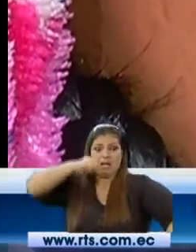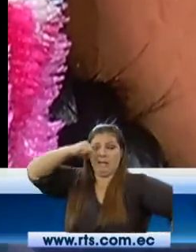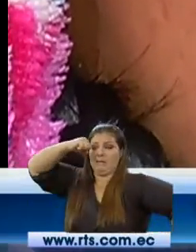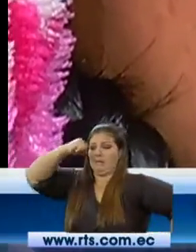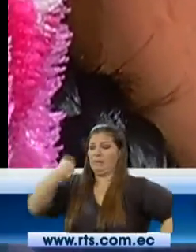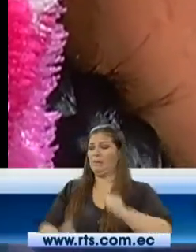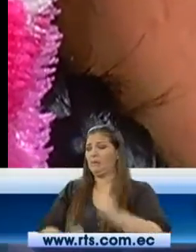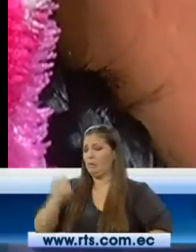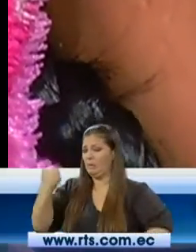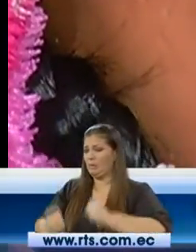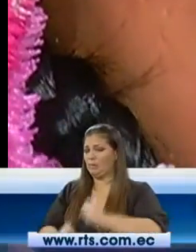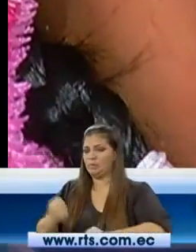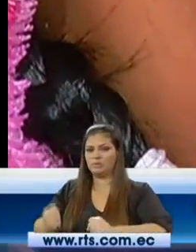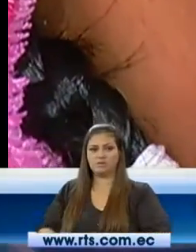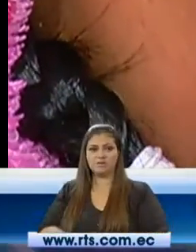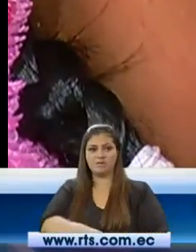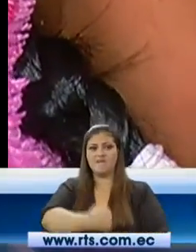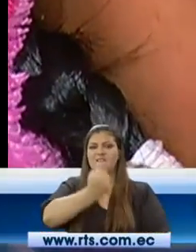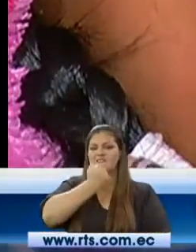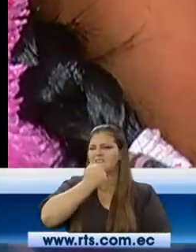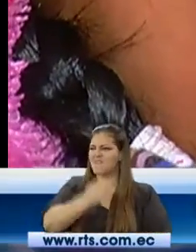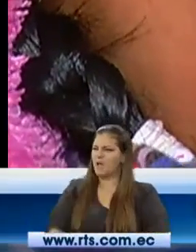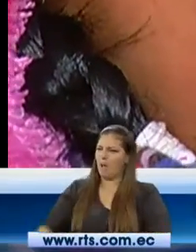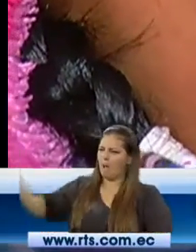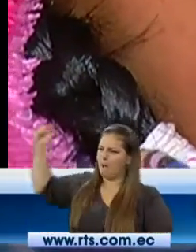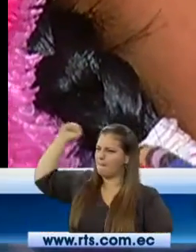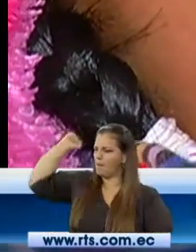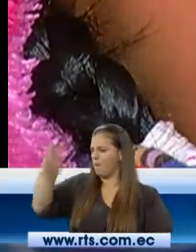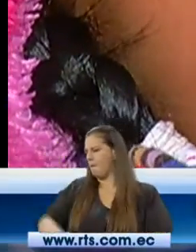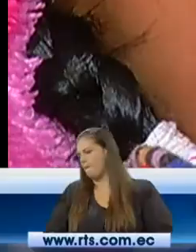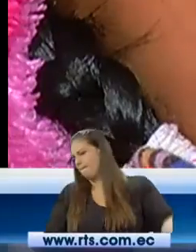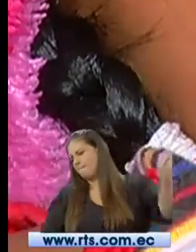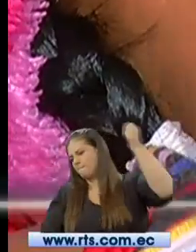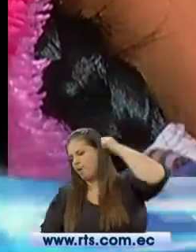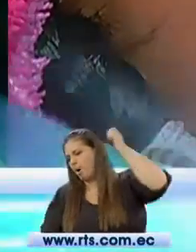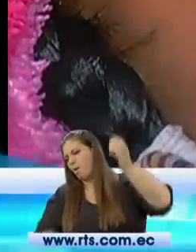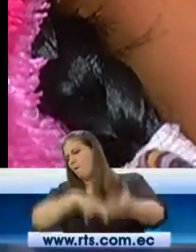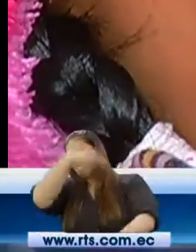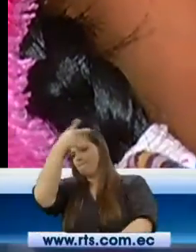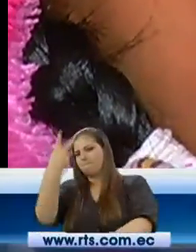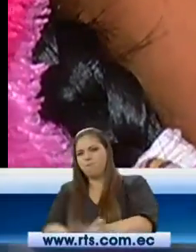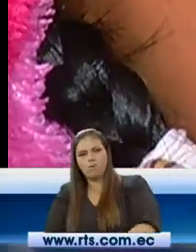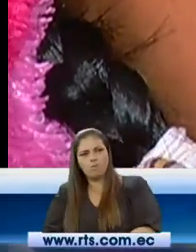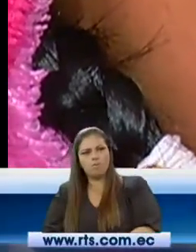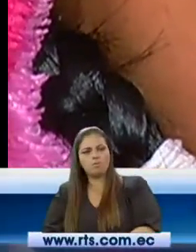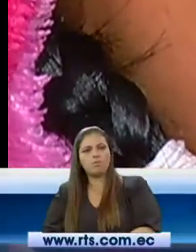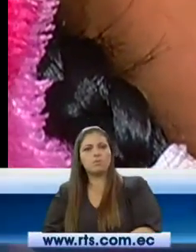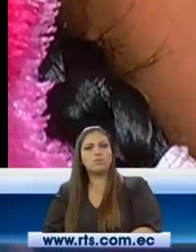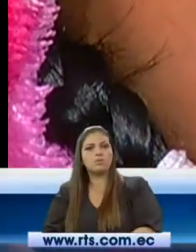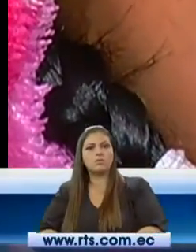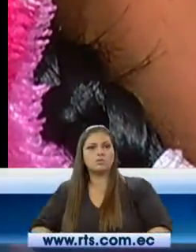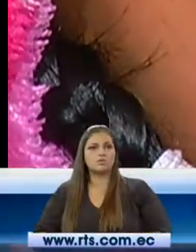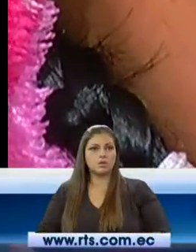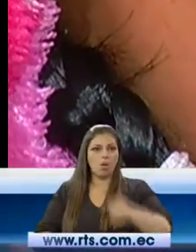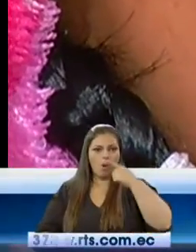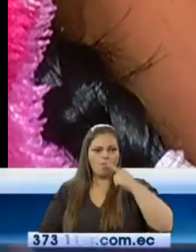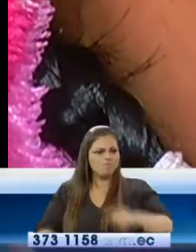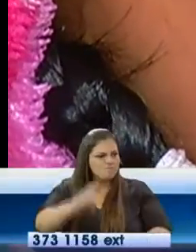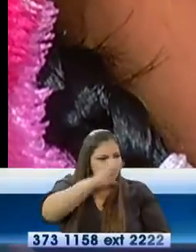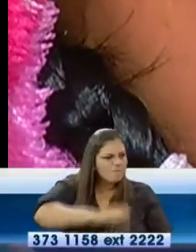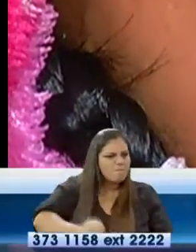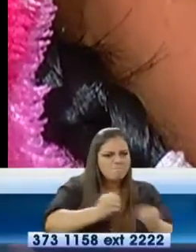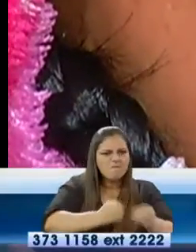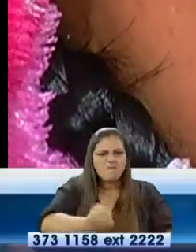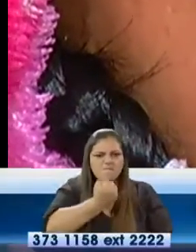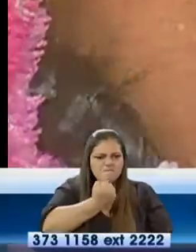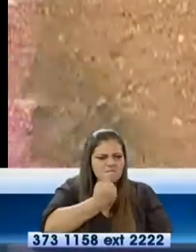caí nuevamente al piso y él vuelta me cogió. Muerto caía la piedra, él se agachaba a coger la piedra y yo corría hasta la puerta y ya iba el vecino y le decía, vecino,